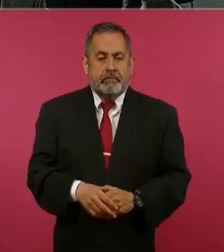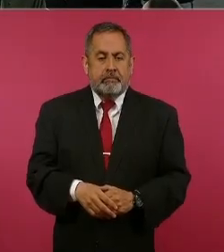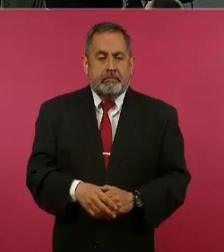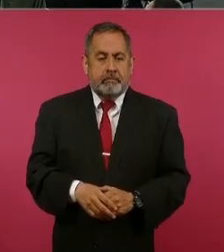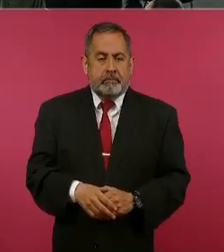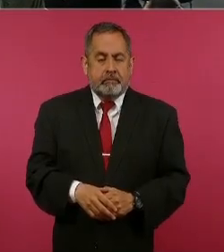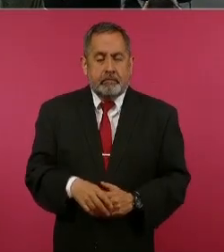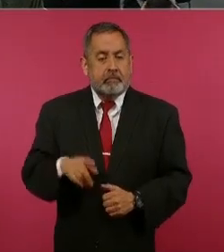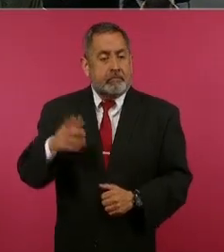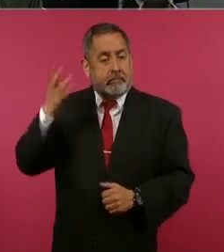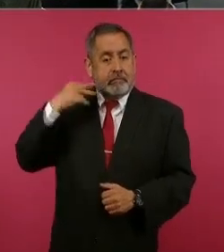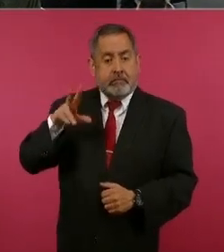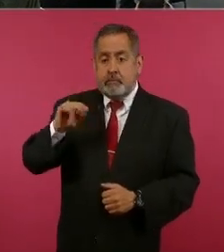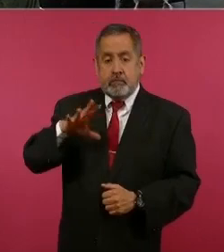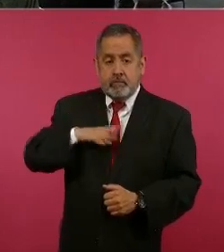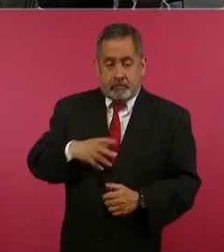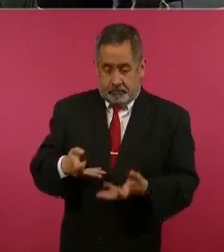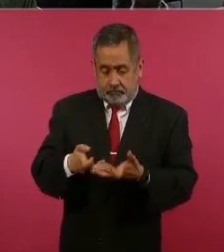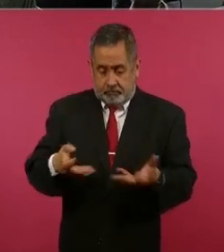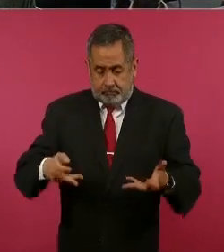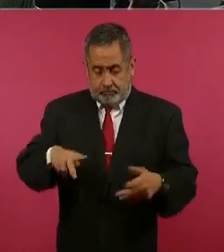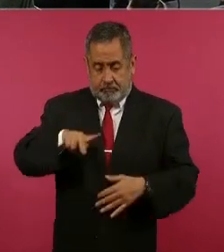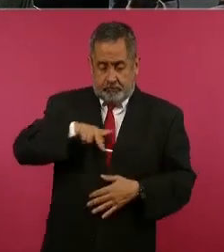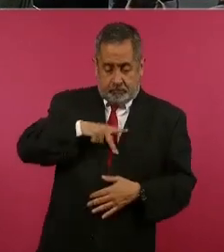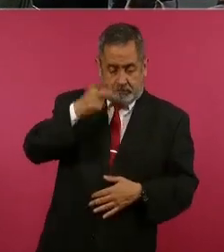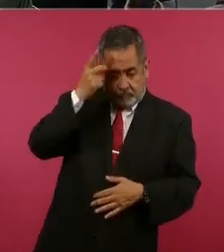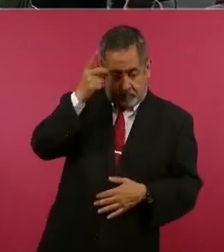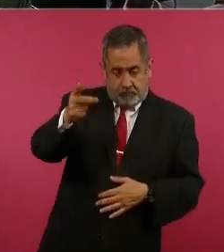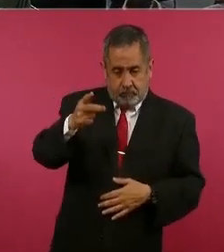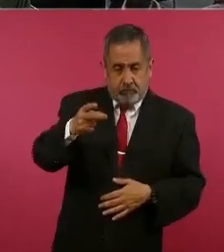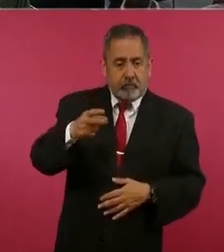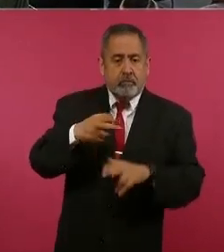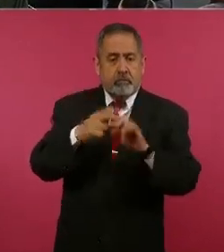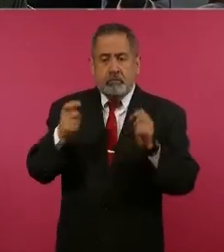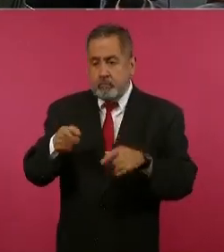ni propiedad privada ni trabajo asalariado.